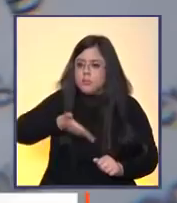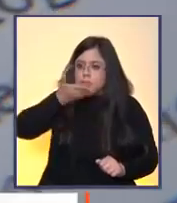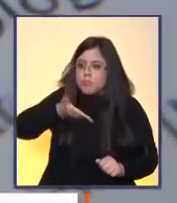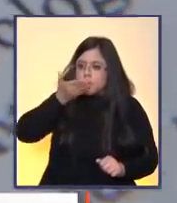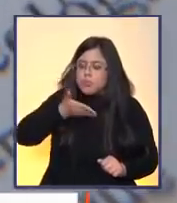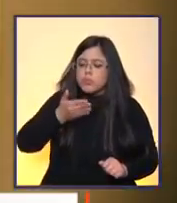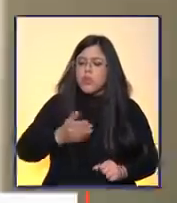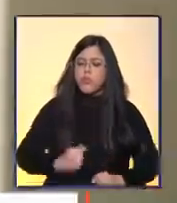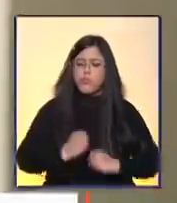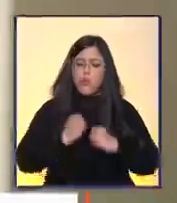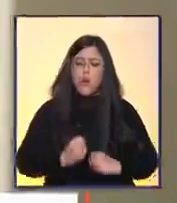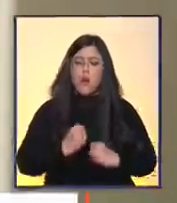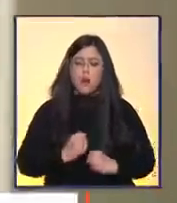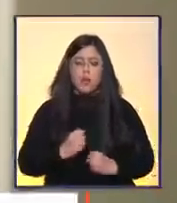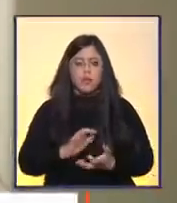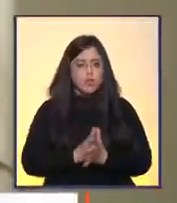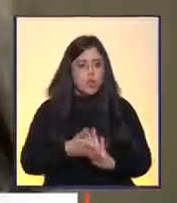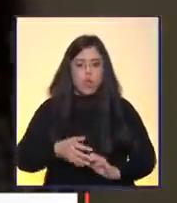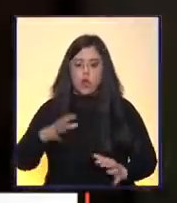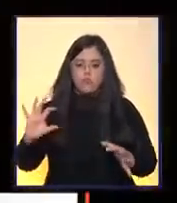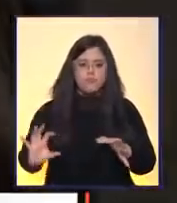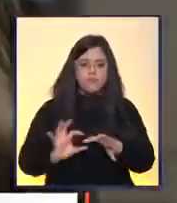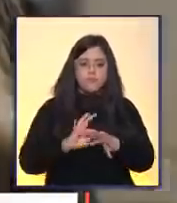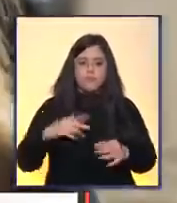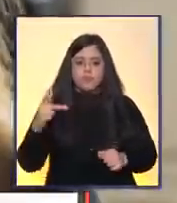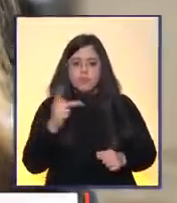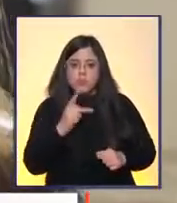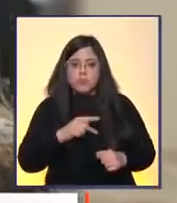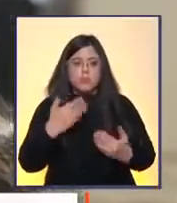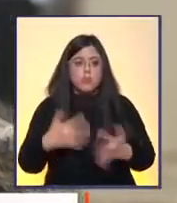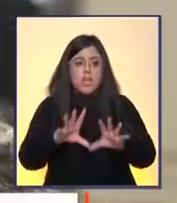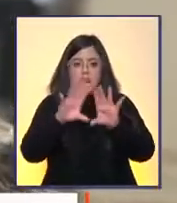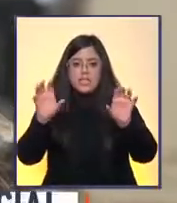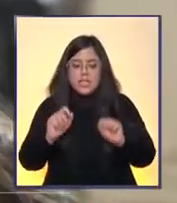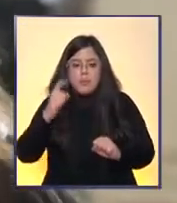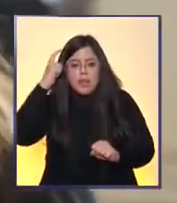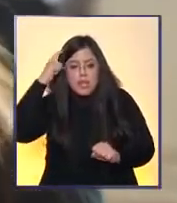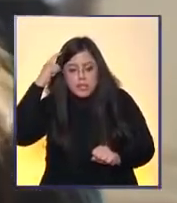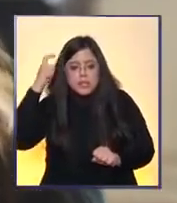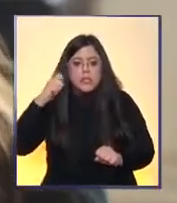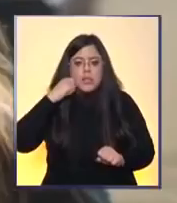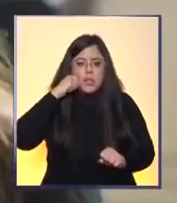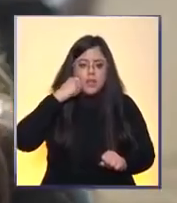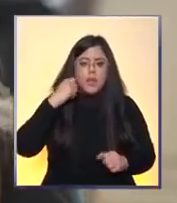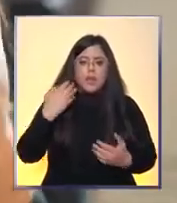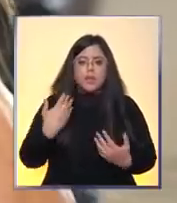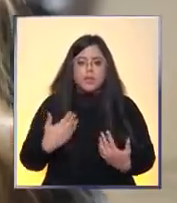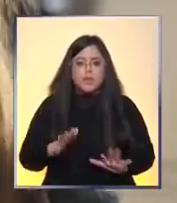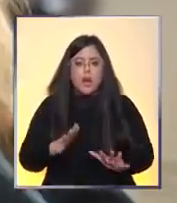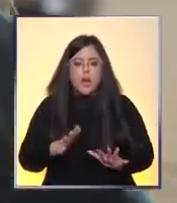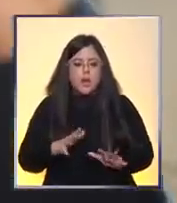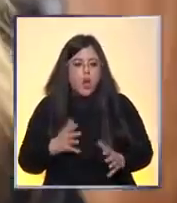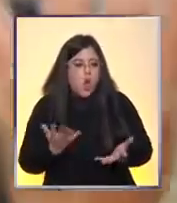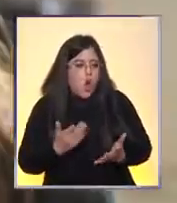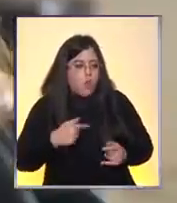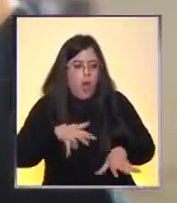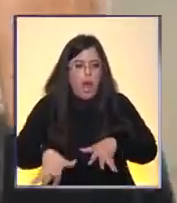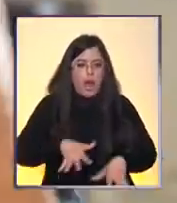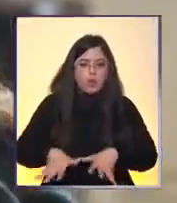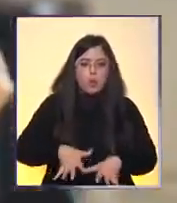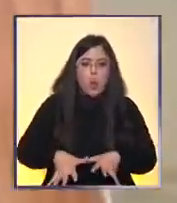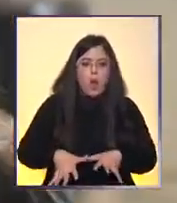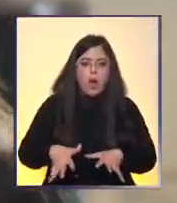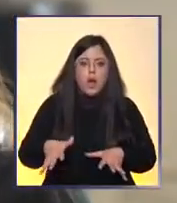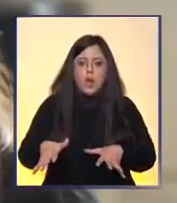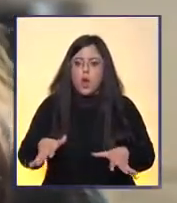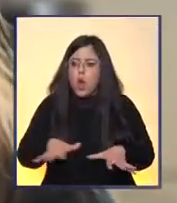sexual. Los sistemas de creencia generan comportamientos, porque uno actúa de acuerdo a cómo elabora